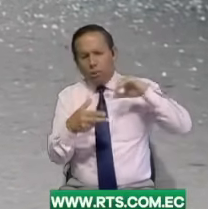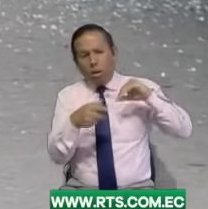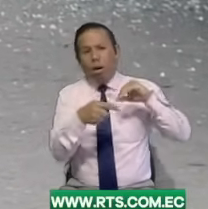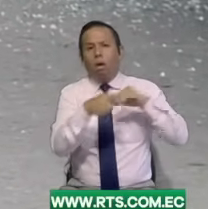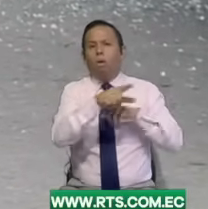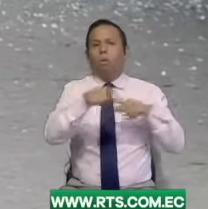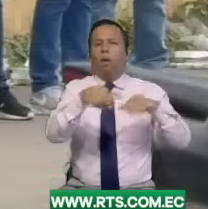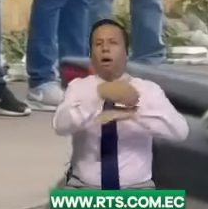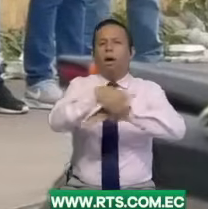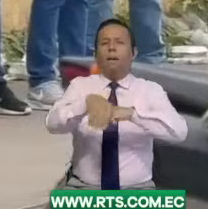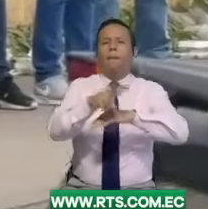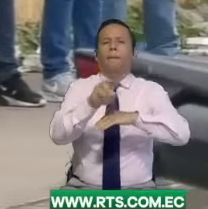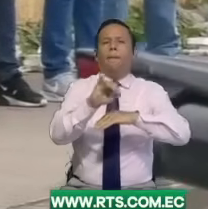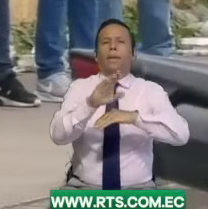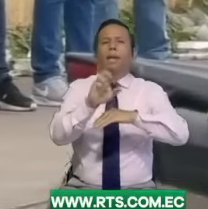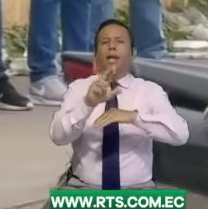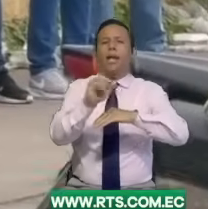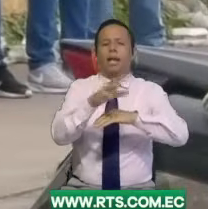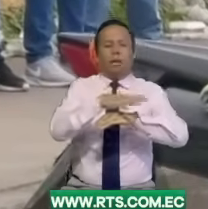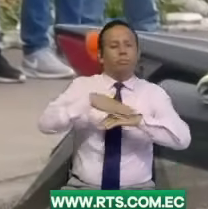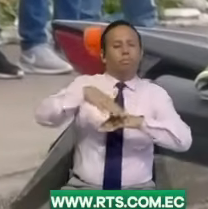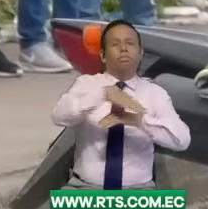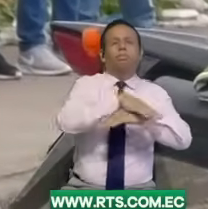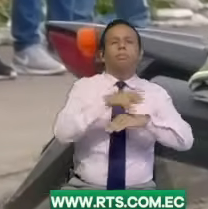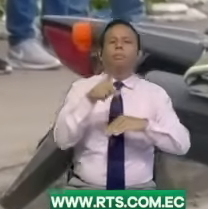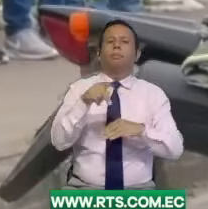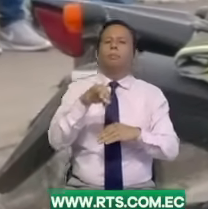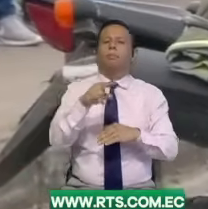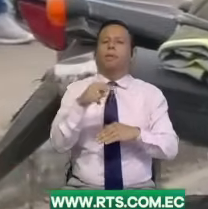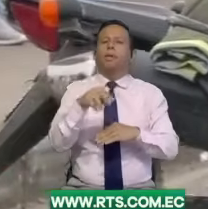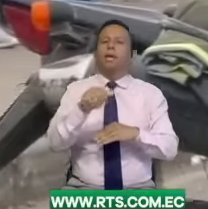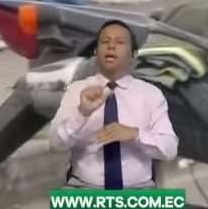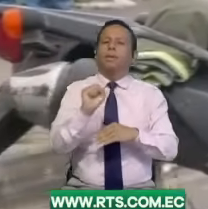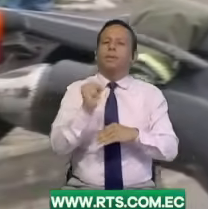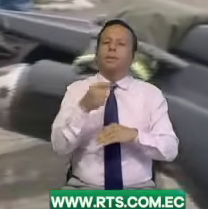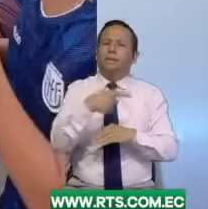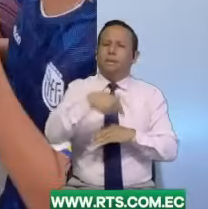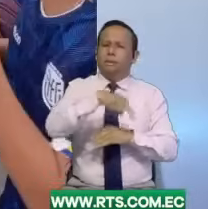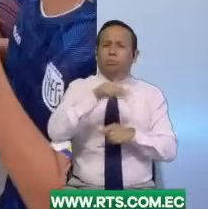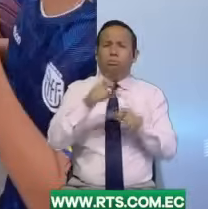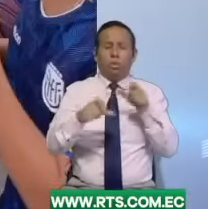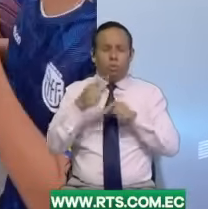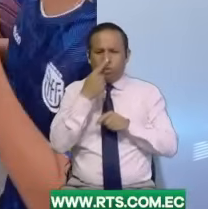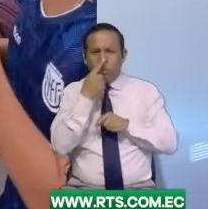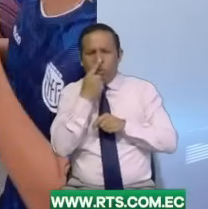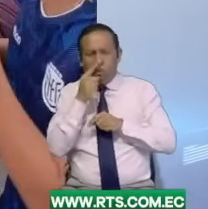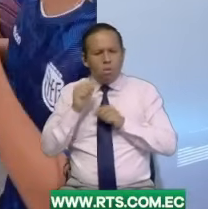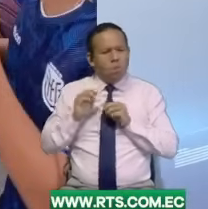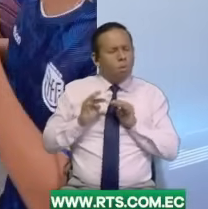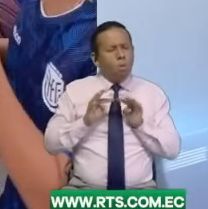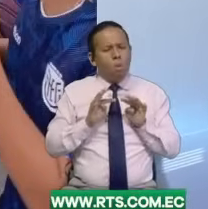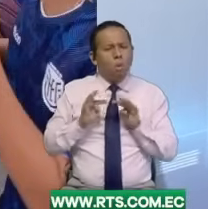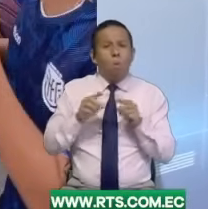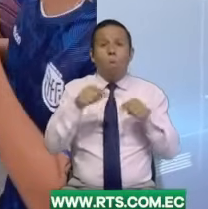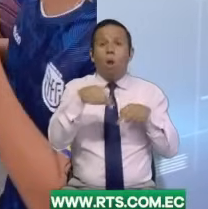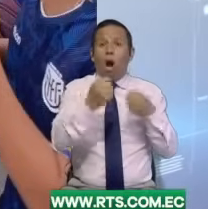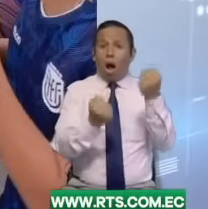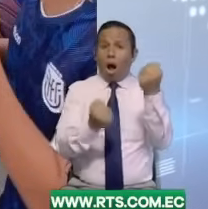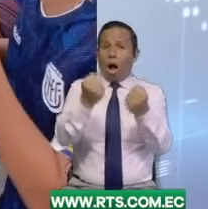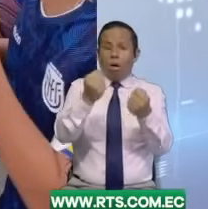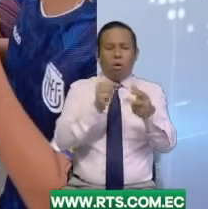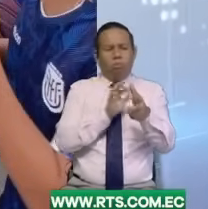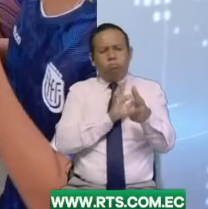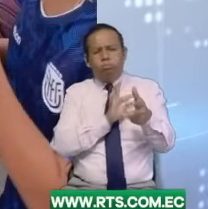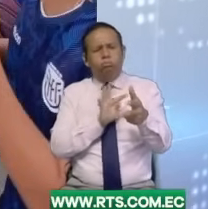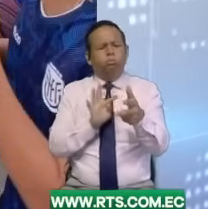Viteri Gamboa, en la ciudadela Las Piñas. De pronto la multitud se aglomeró en los alrededores de esta camioneta en la que yacía sin vida